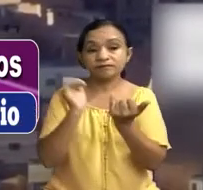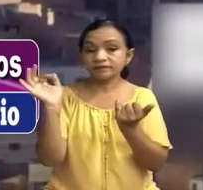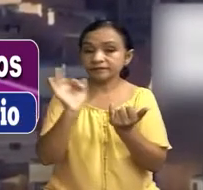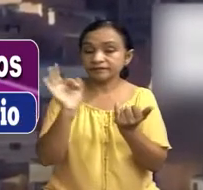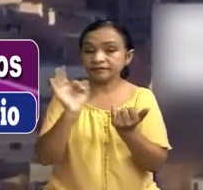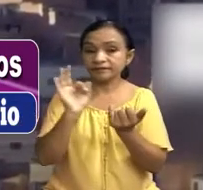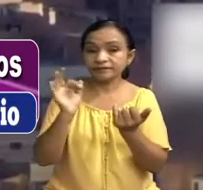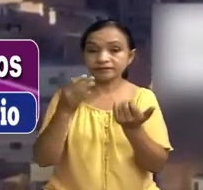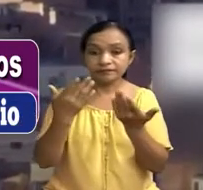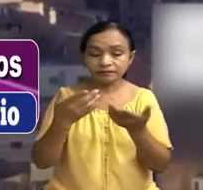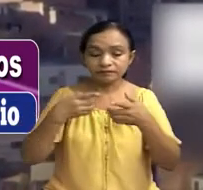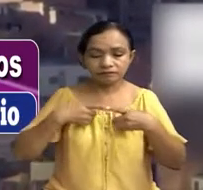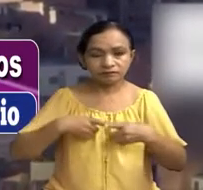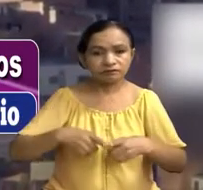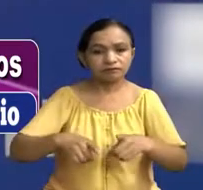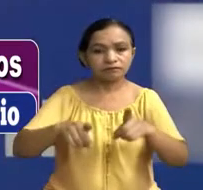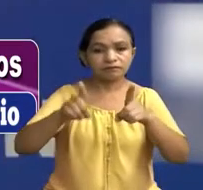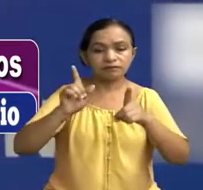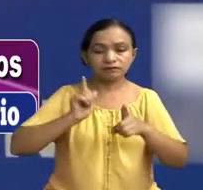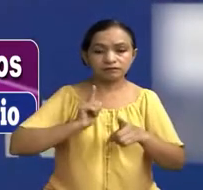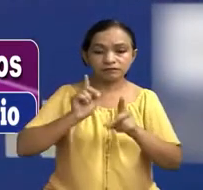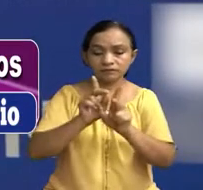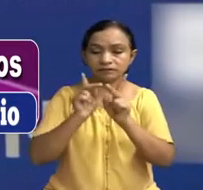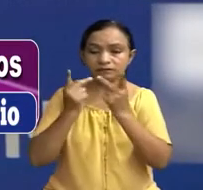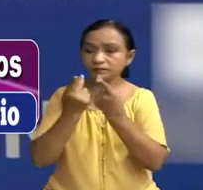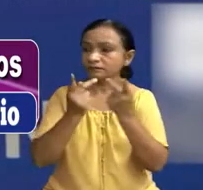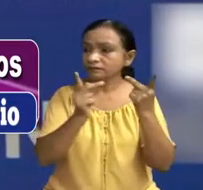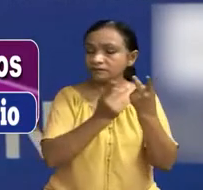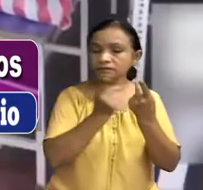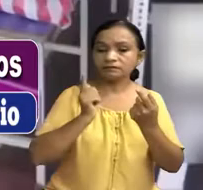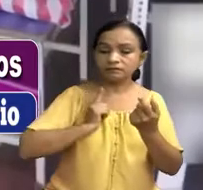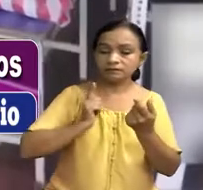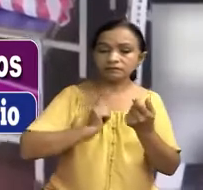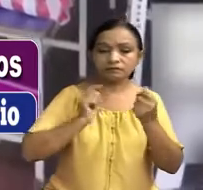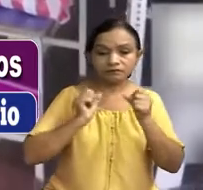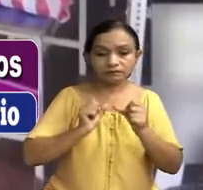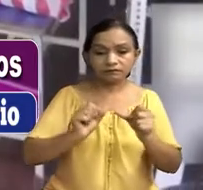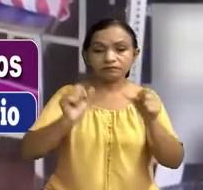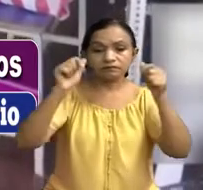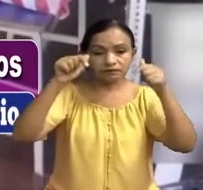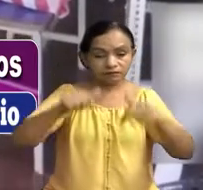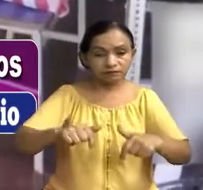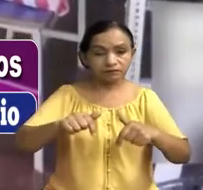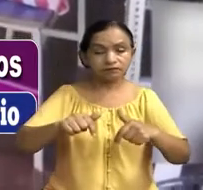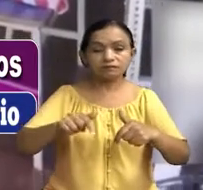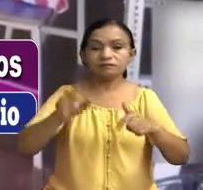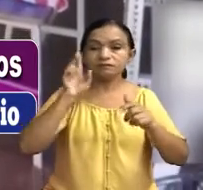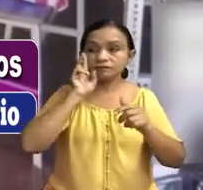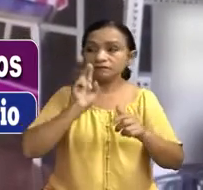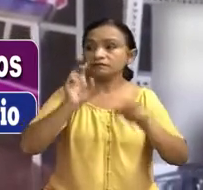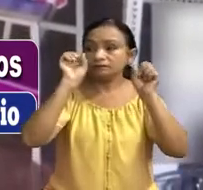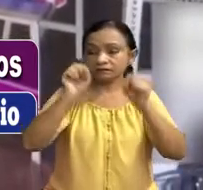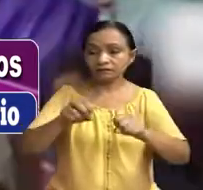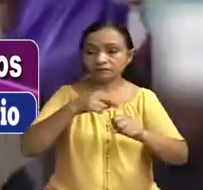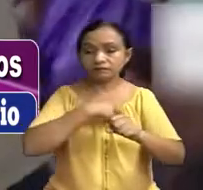ese heroísmo, esa dignidad de los pueblos originales está ahí y está vigente hoy. Y está vigente también en los que no